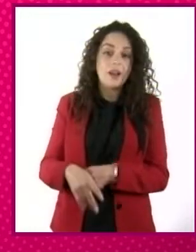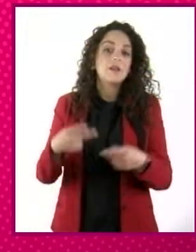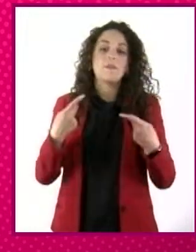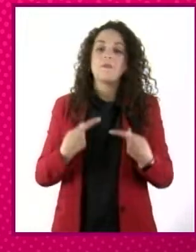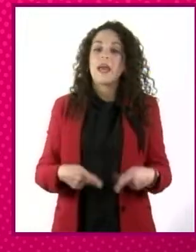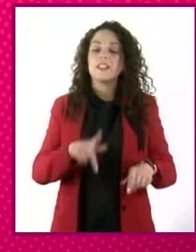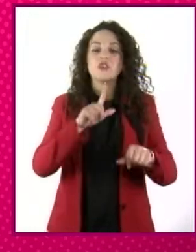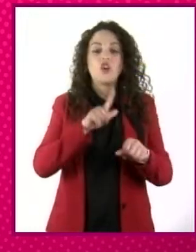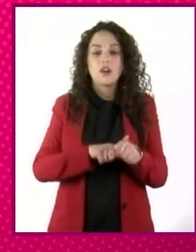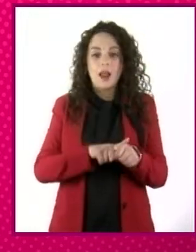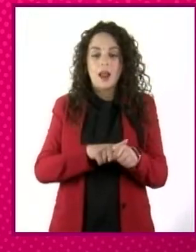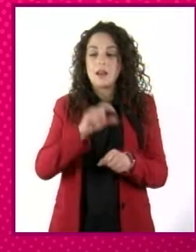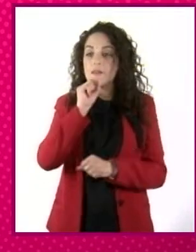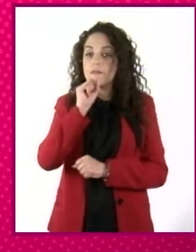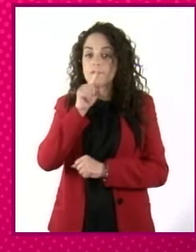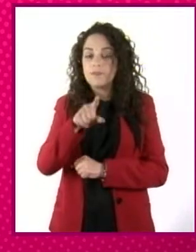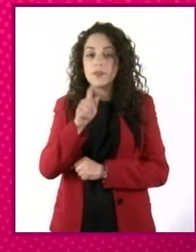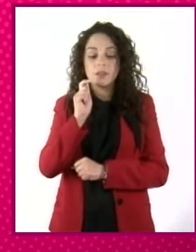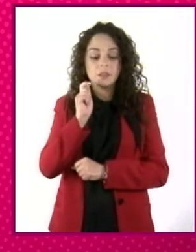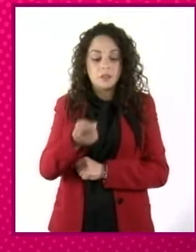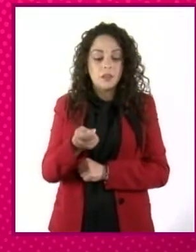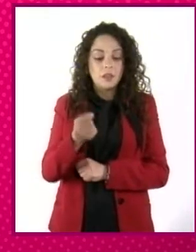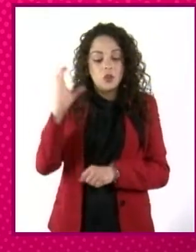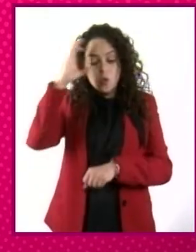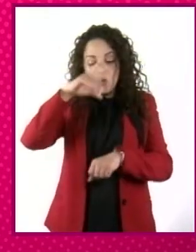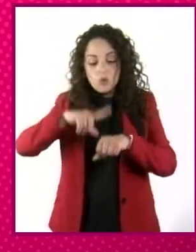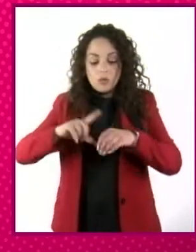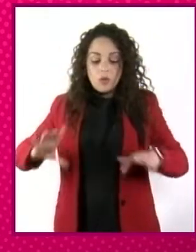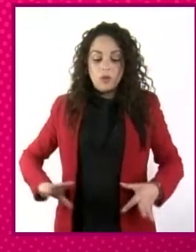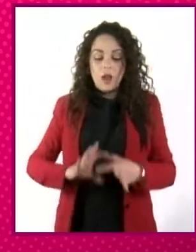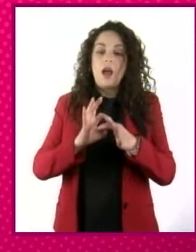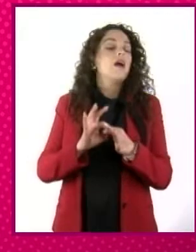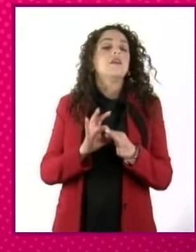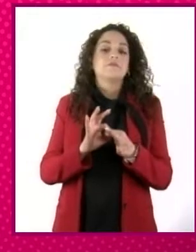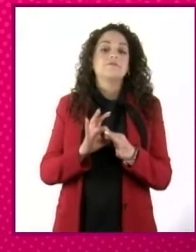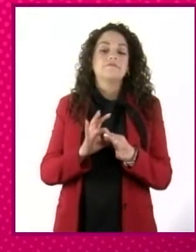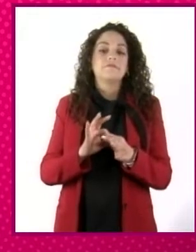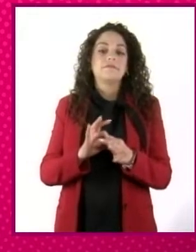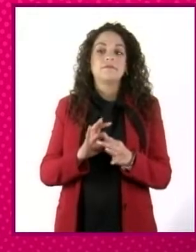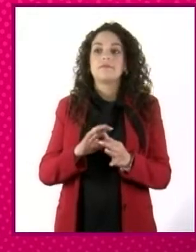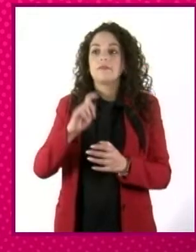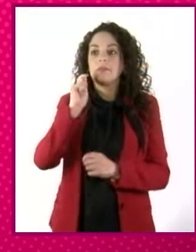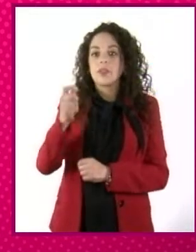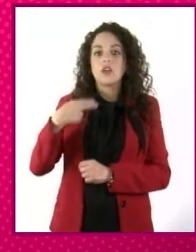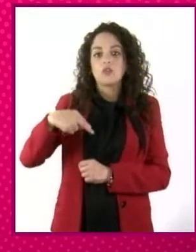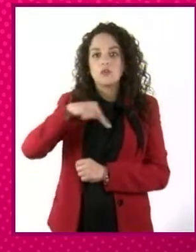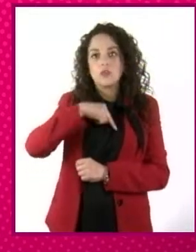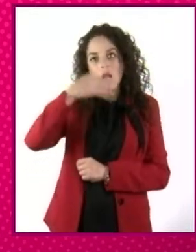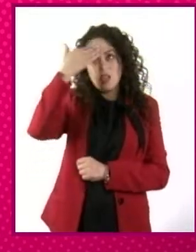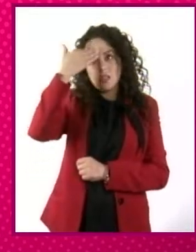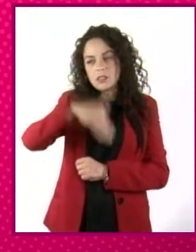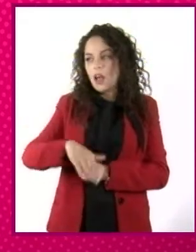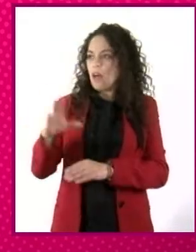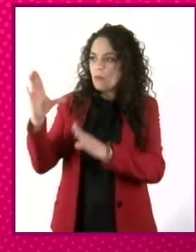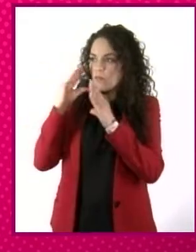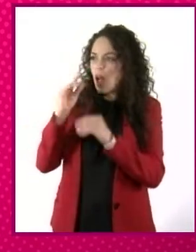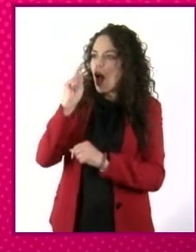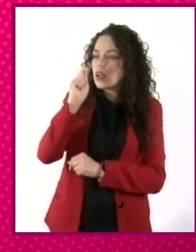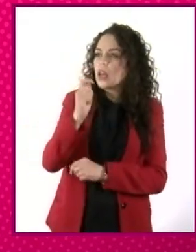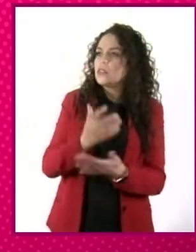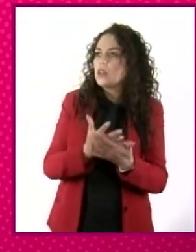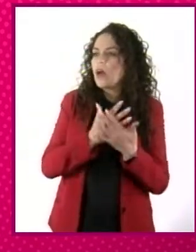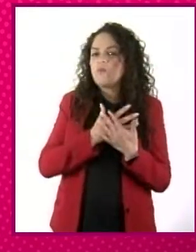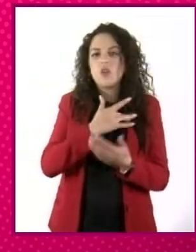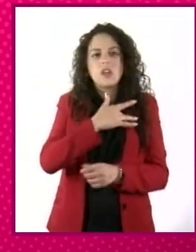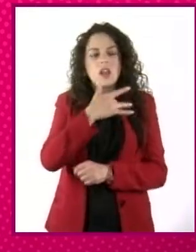también se relaciona con nuestra cultura, con qué es lo que nuestra cultura nos ha dicho de lo que es estar enamoradas, qué es lo que debiéramos esperar